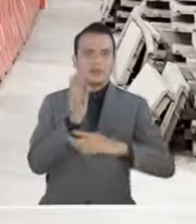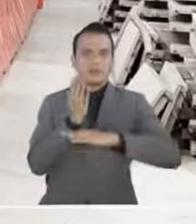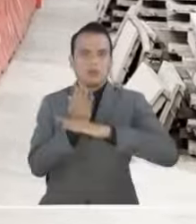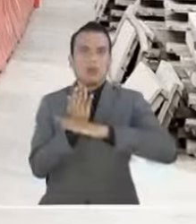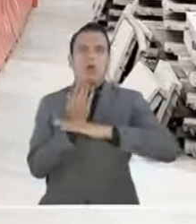estado